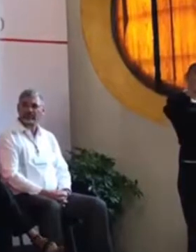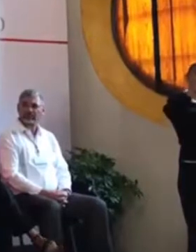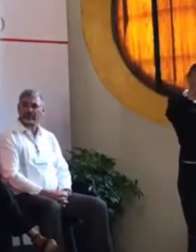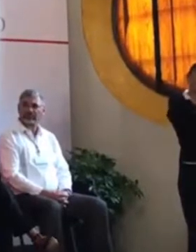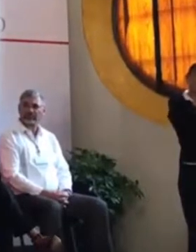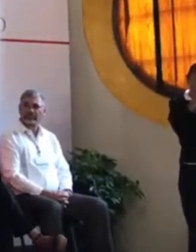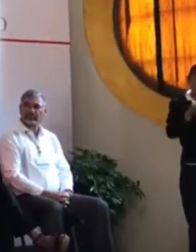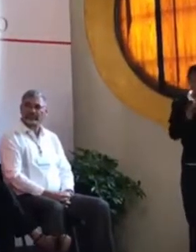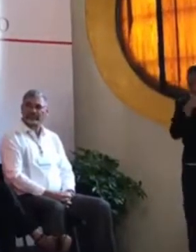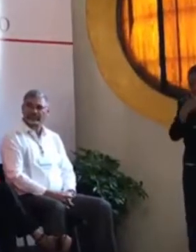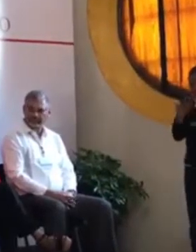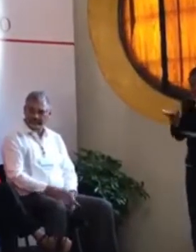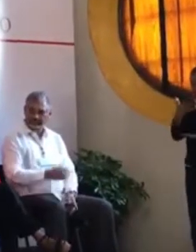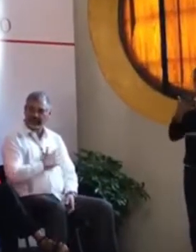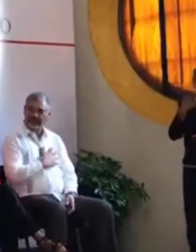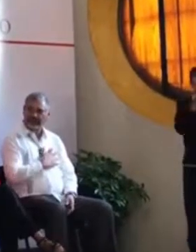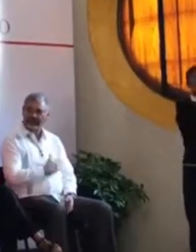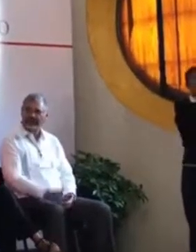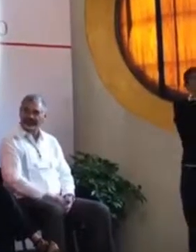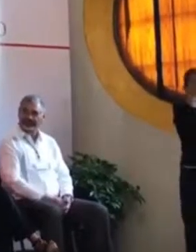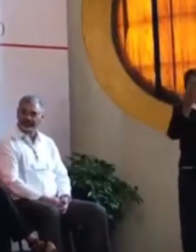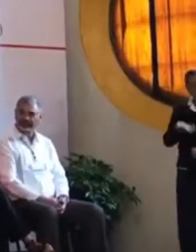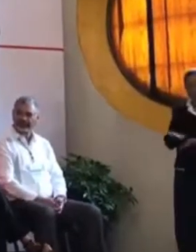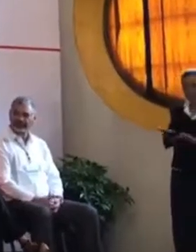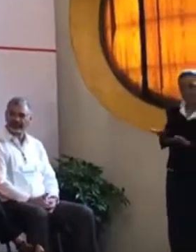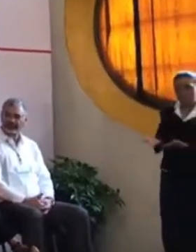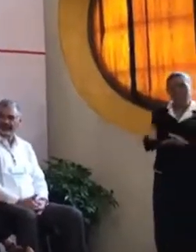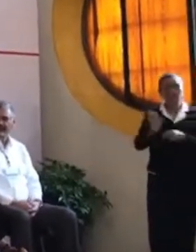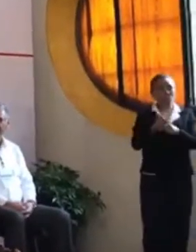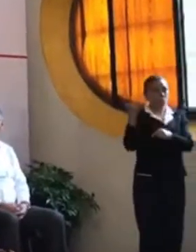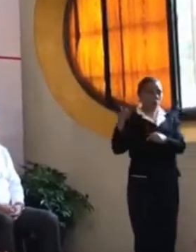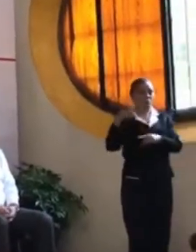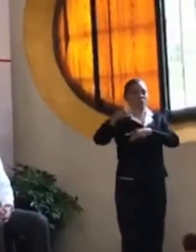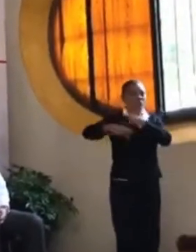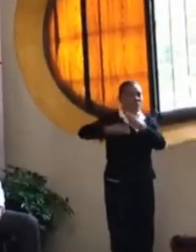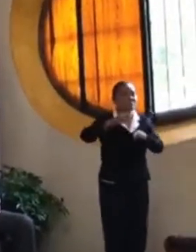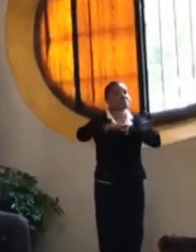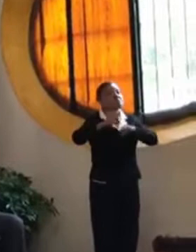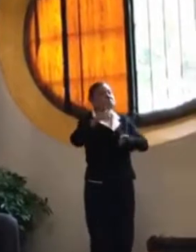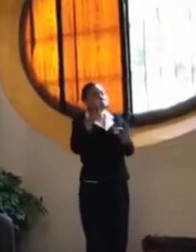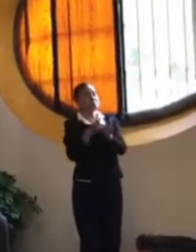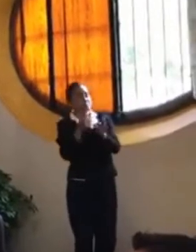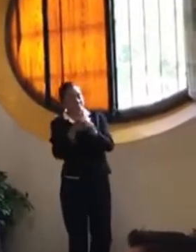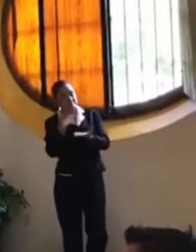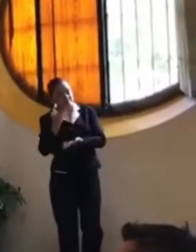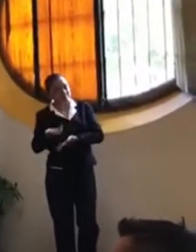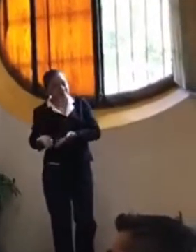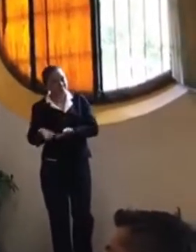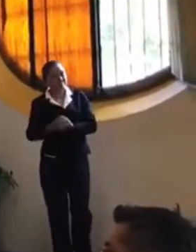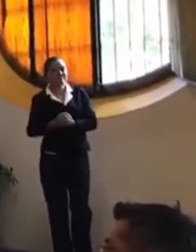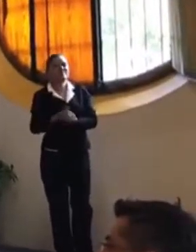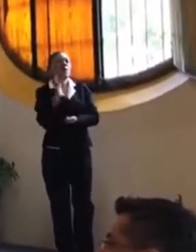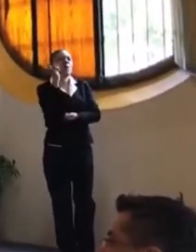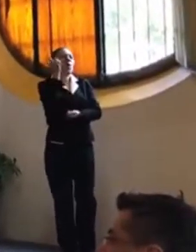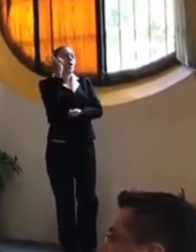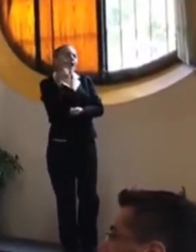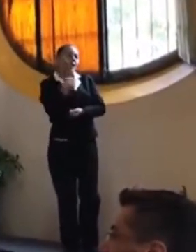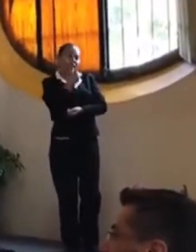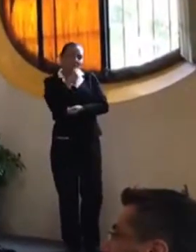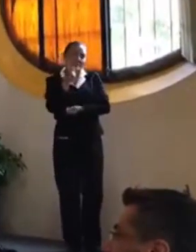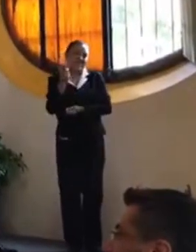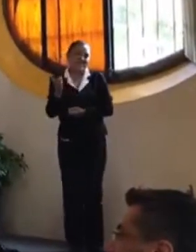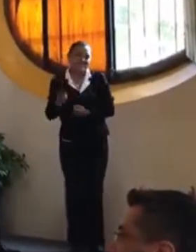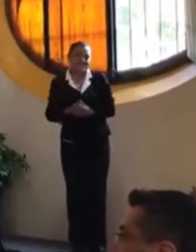decirle a Lucio que tiene todo nuestro reconocimiento por lo que ha venido haciendo. Ojalá, le decía yo